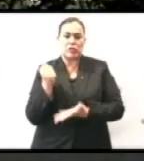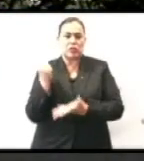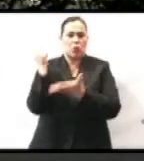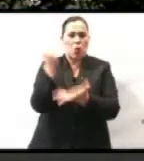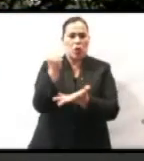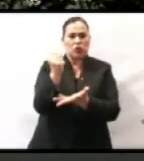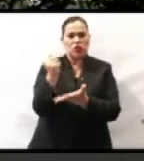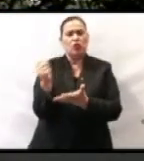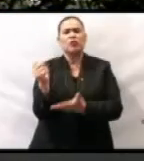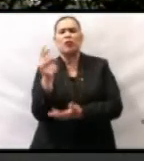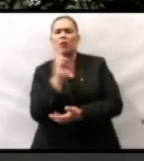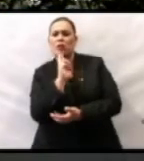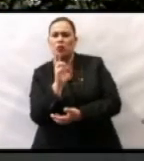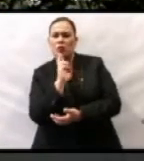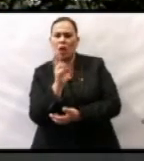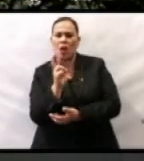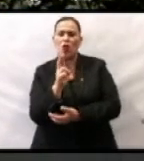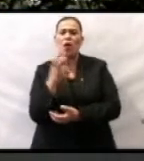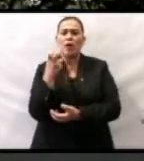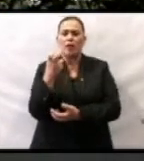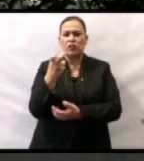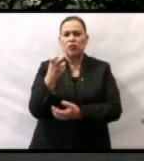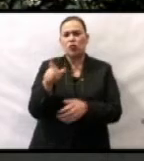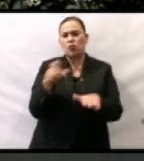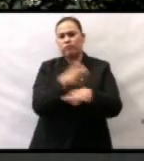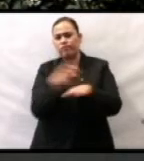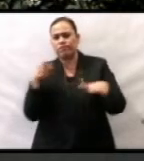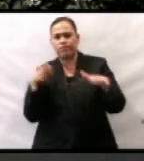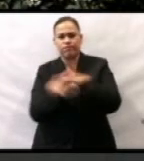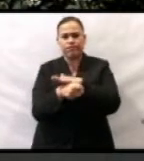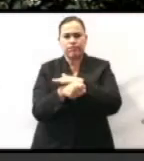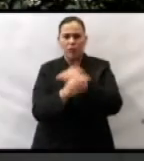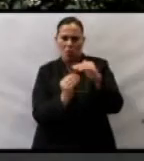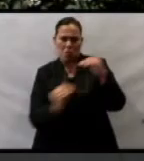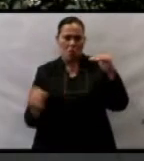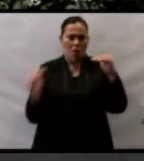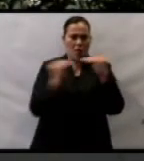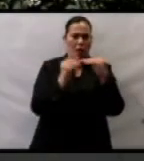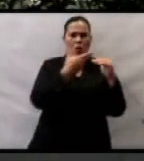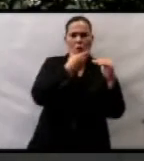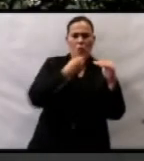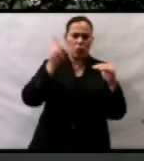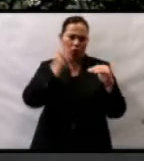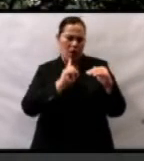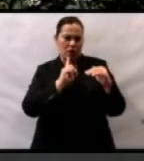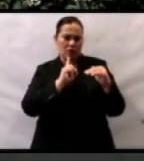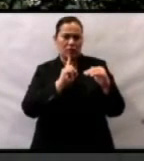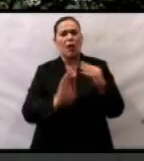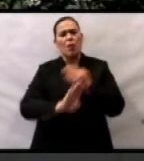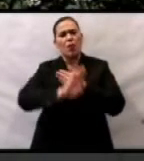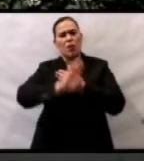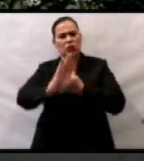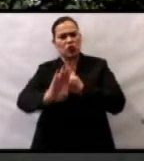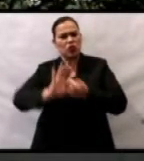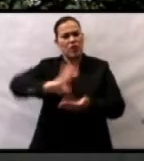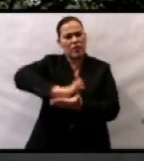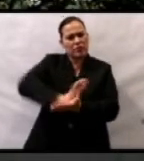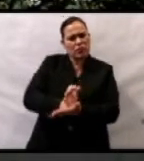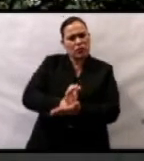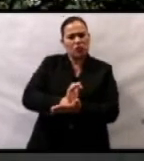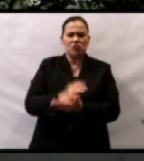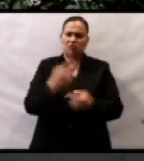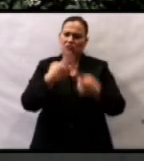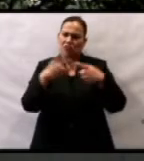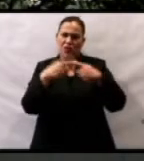resultados, anticorrupción, de la igualdad entre mujeres y hombres, de la prevención de la discriminación, entre